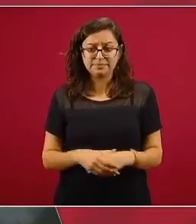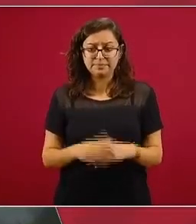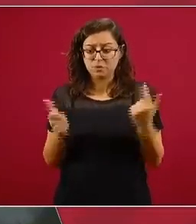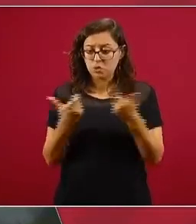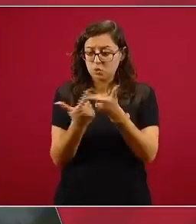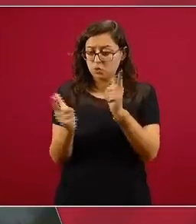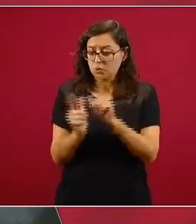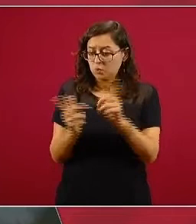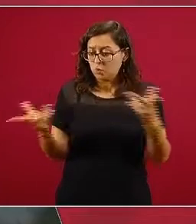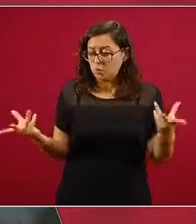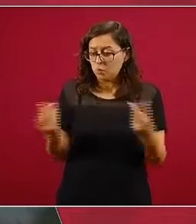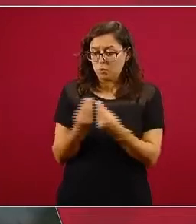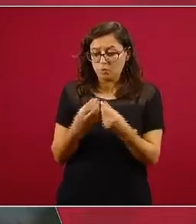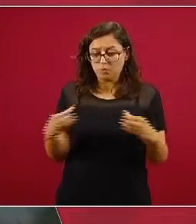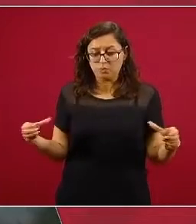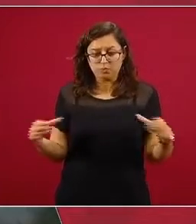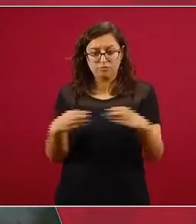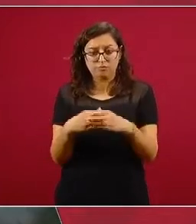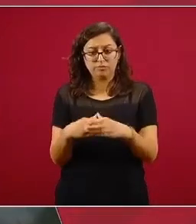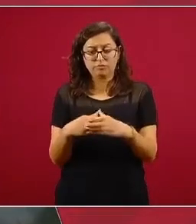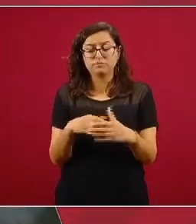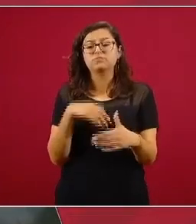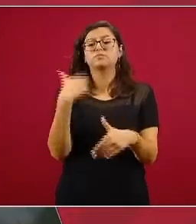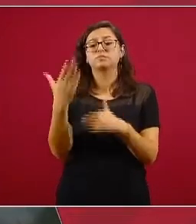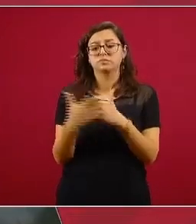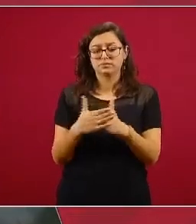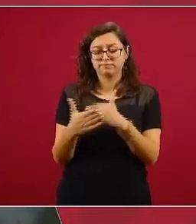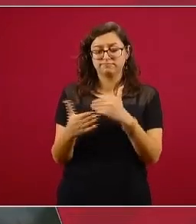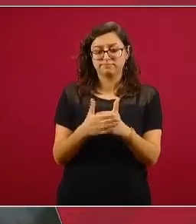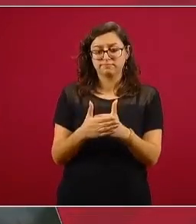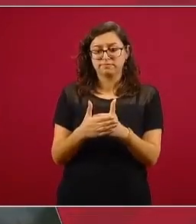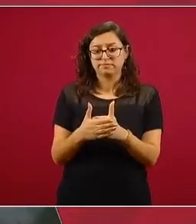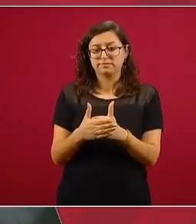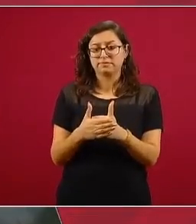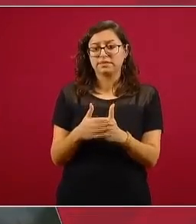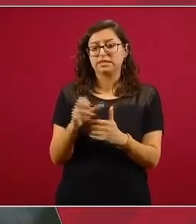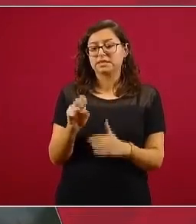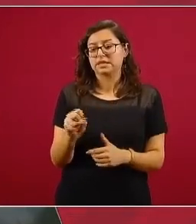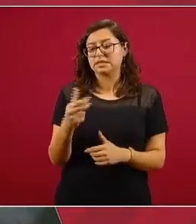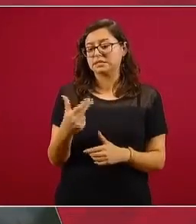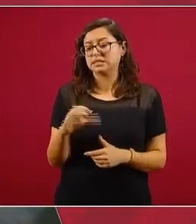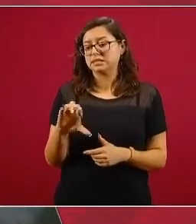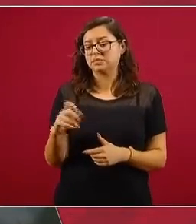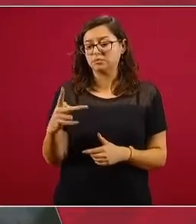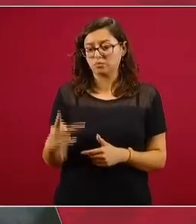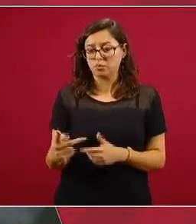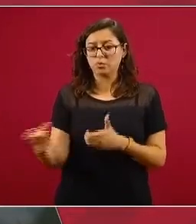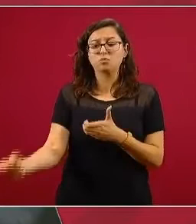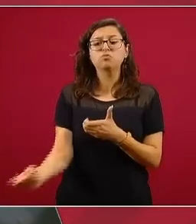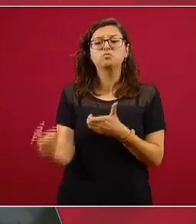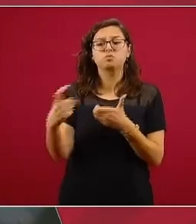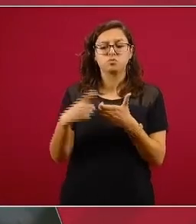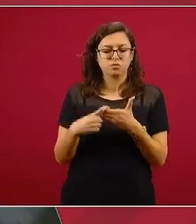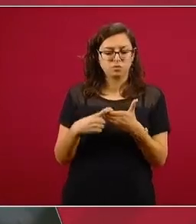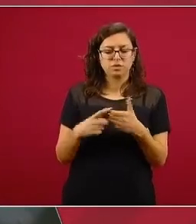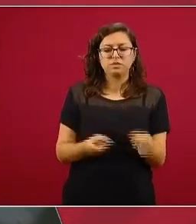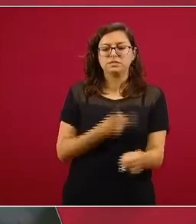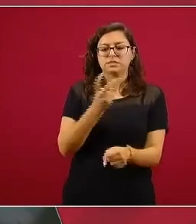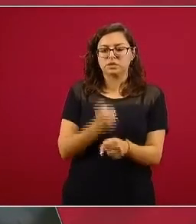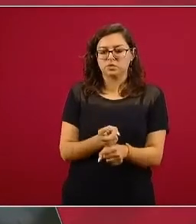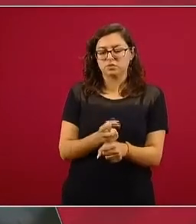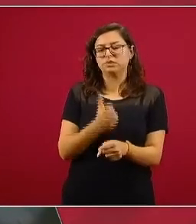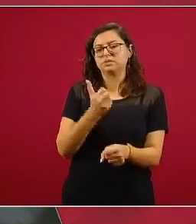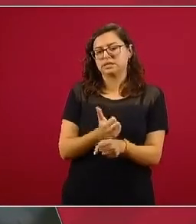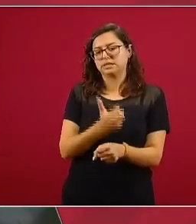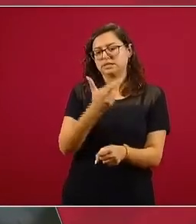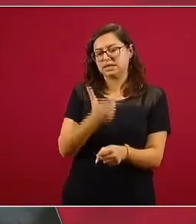de trabajo hasta ahorita. Se incorporará posteriormente la Secretaría de Hacienda y Crédito Público a través de la Subsecretaría de